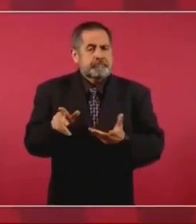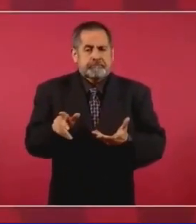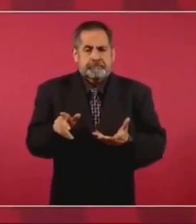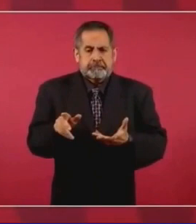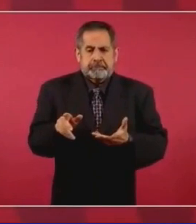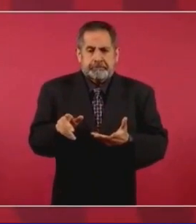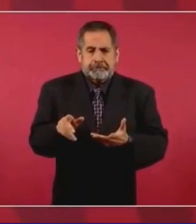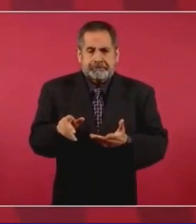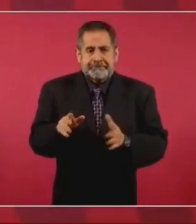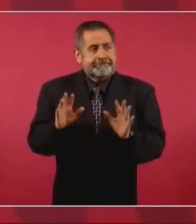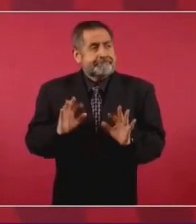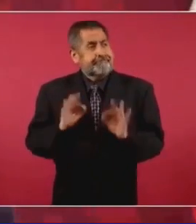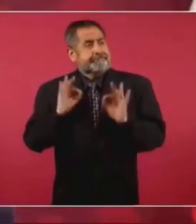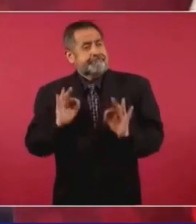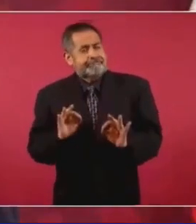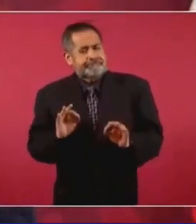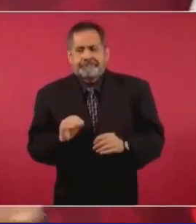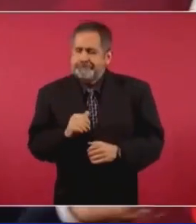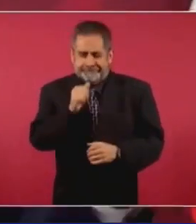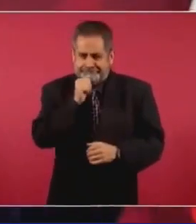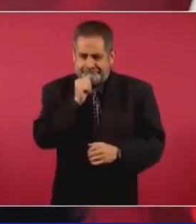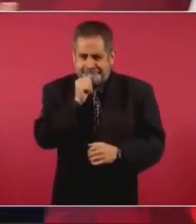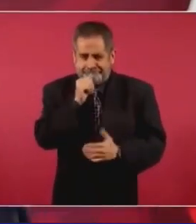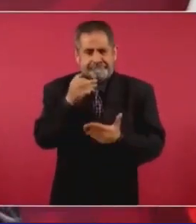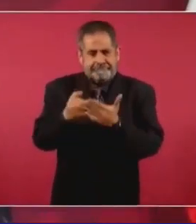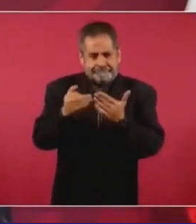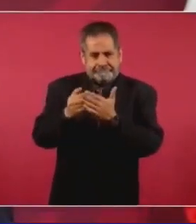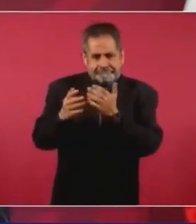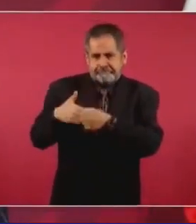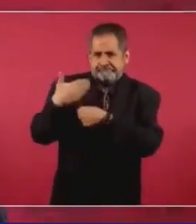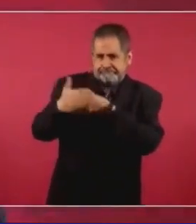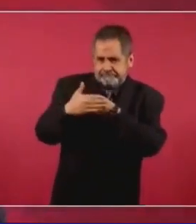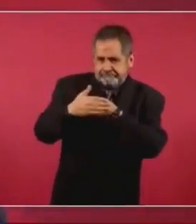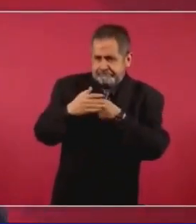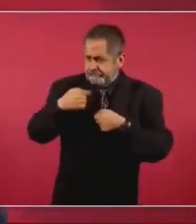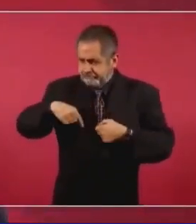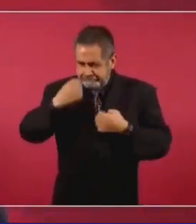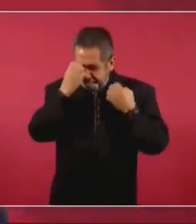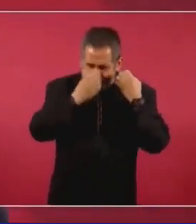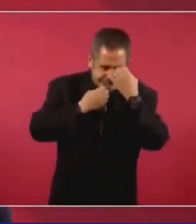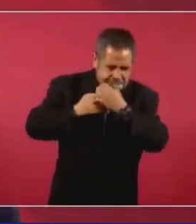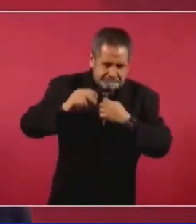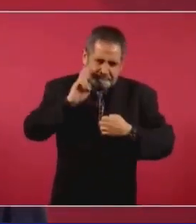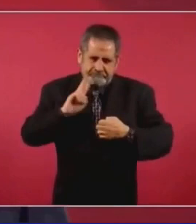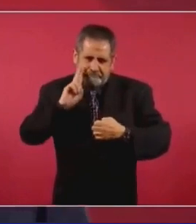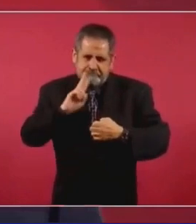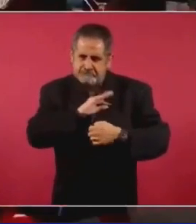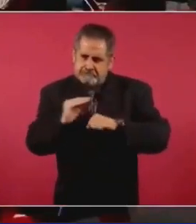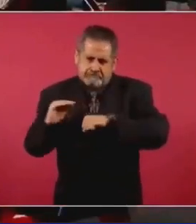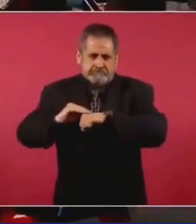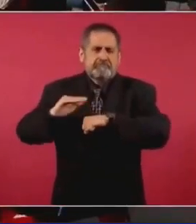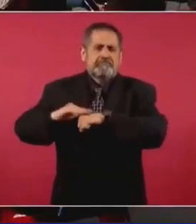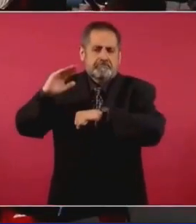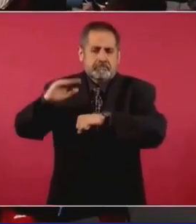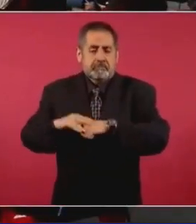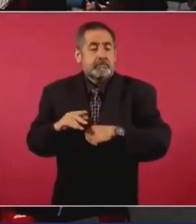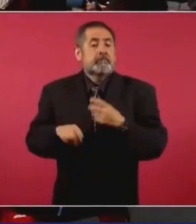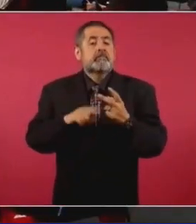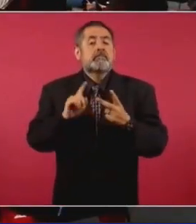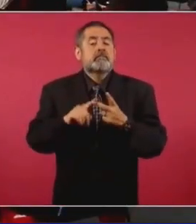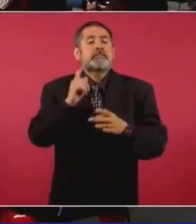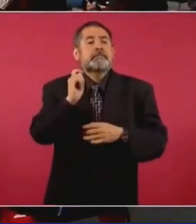Todavía no estoy satisfecho. Vamos a hacer el análisis. Ayudó mucho